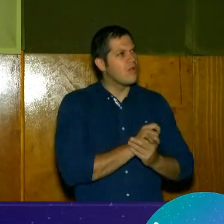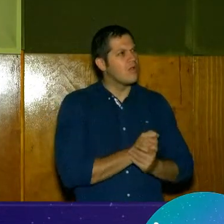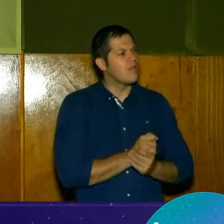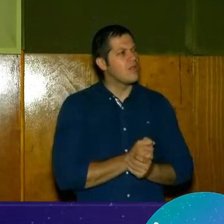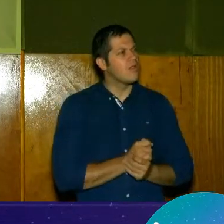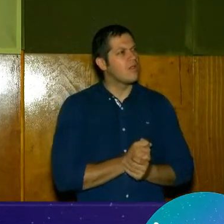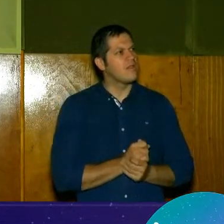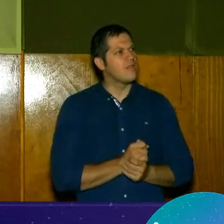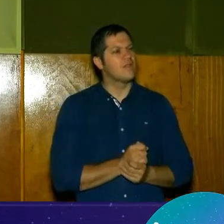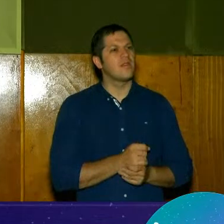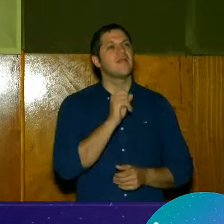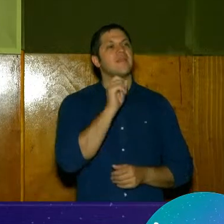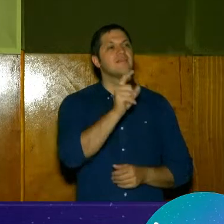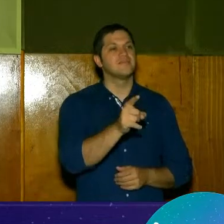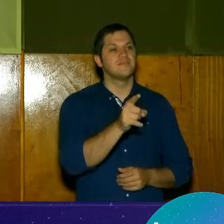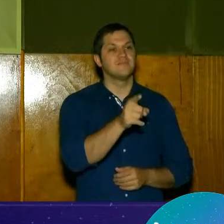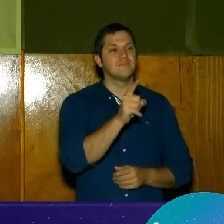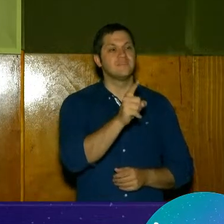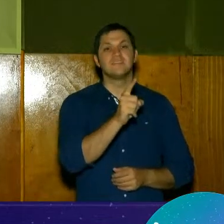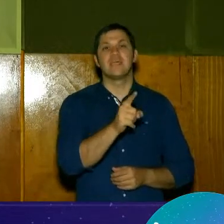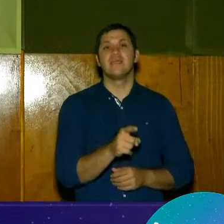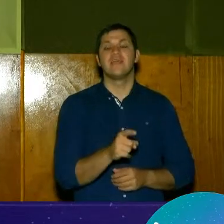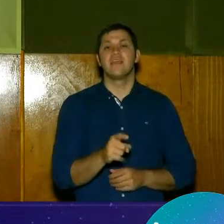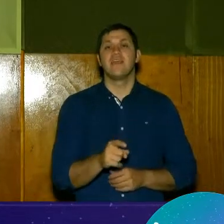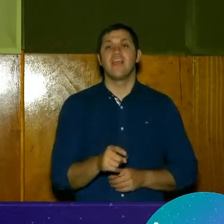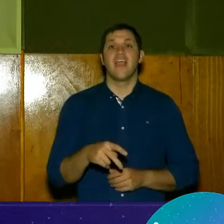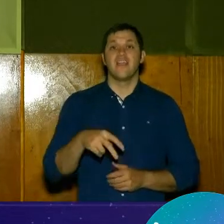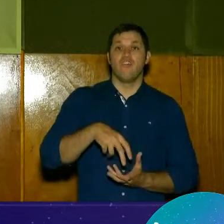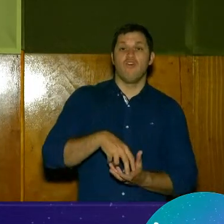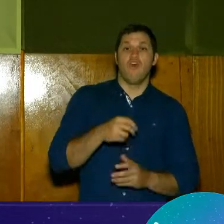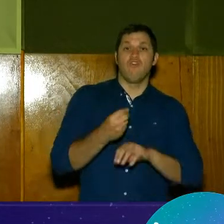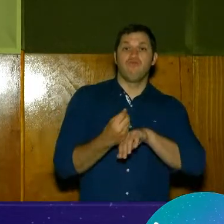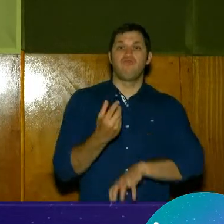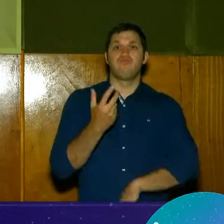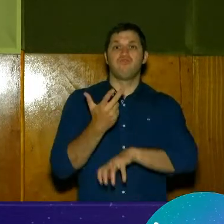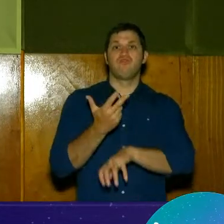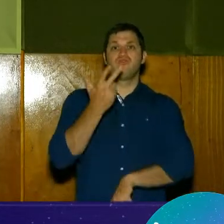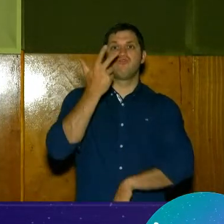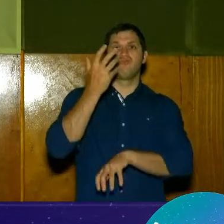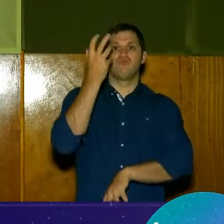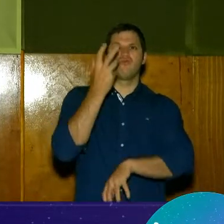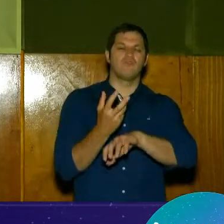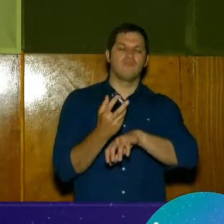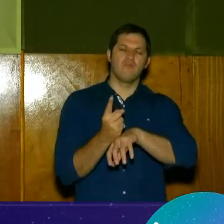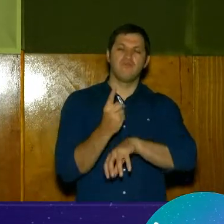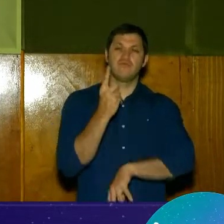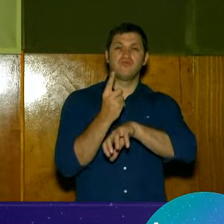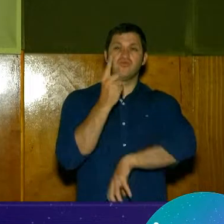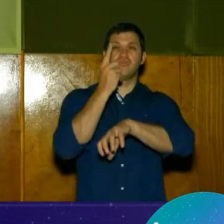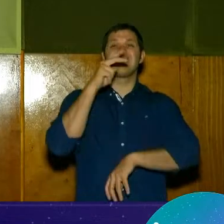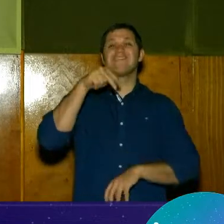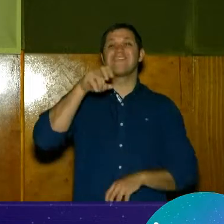como es mentes ocultas no cómo se llama